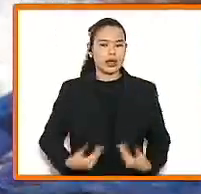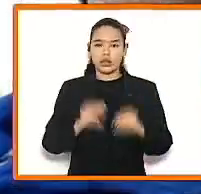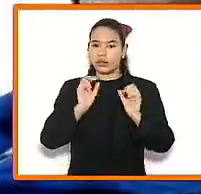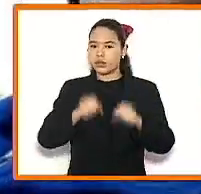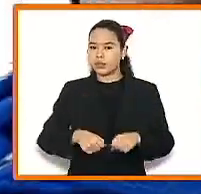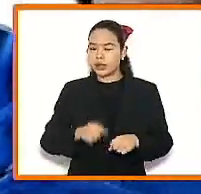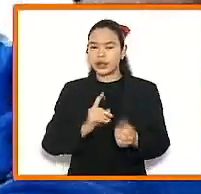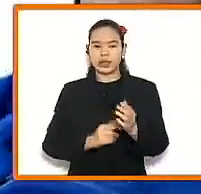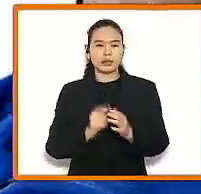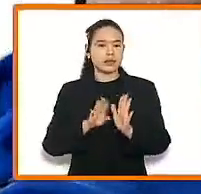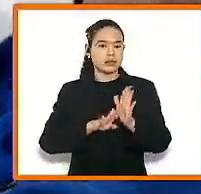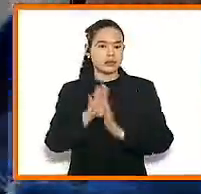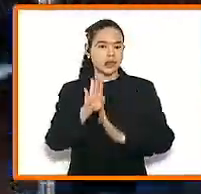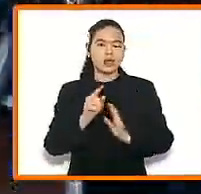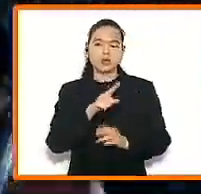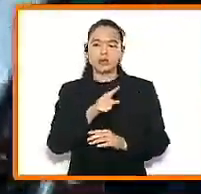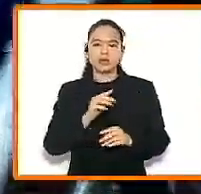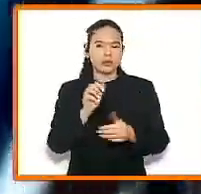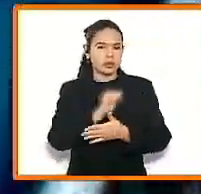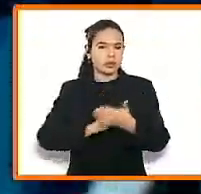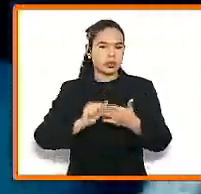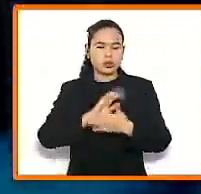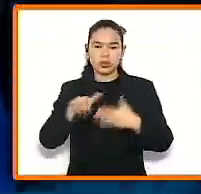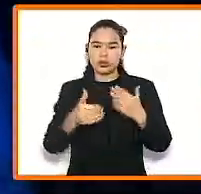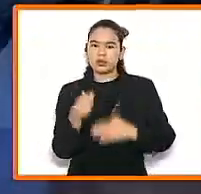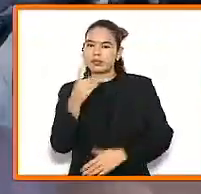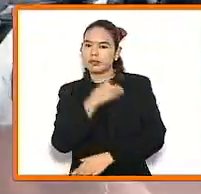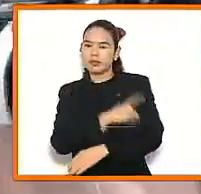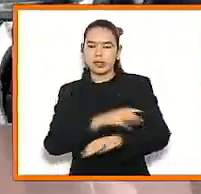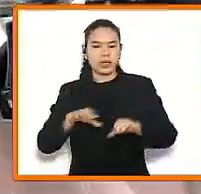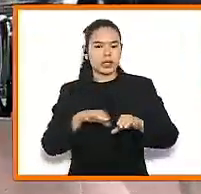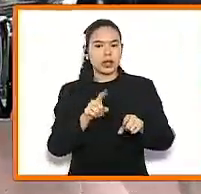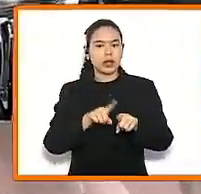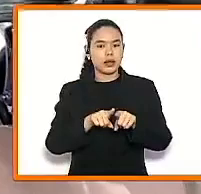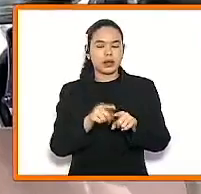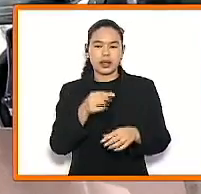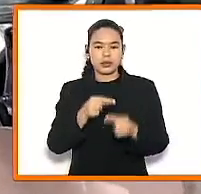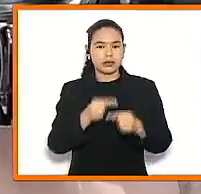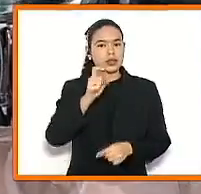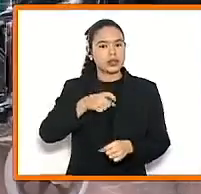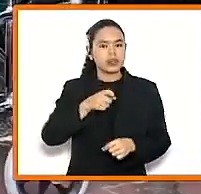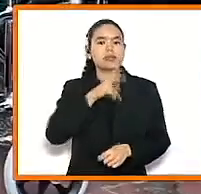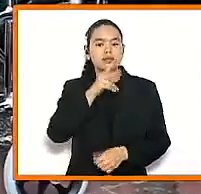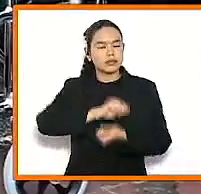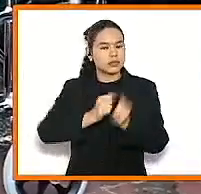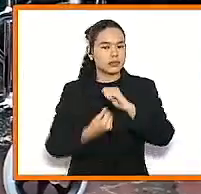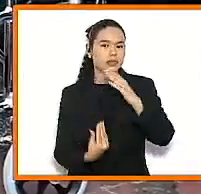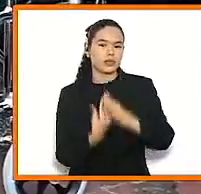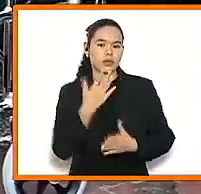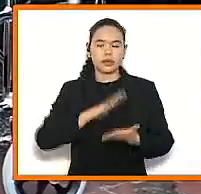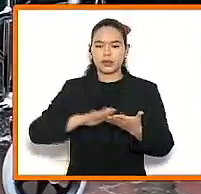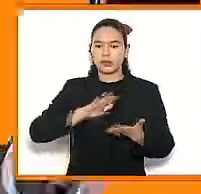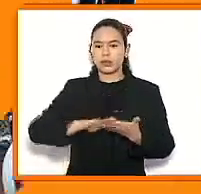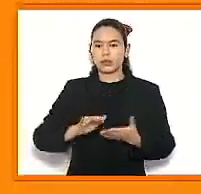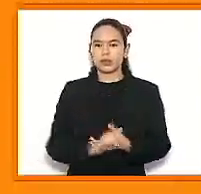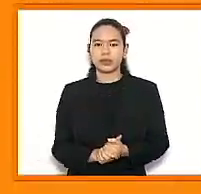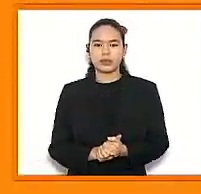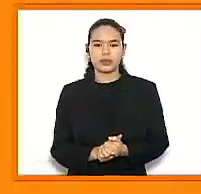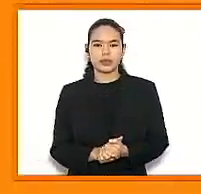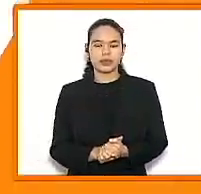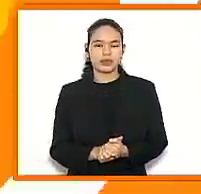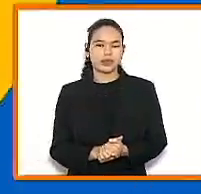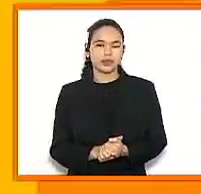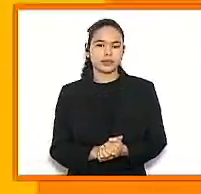desarrollar sus actividades cotidianas completamente y el pequeño bastón ya requiere un reemplazo.